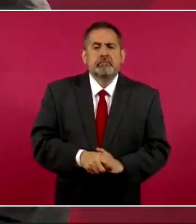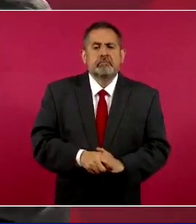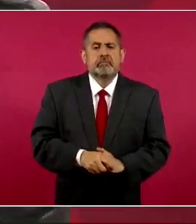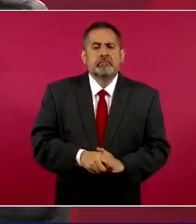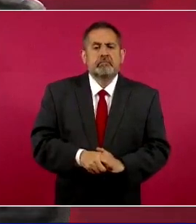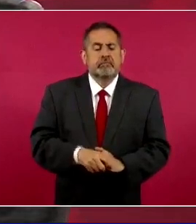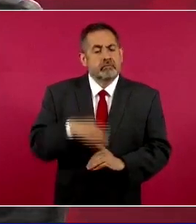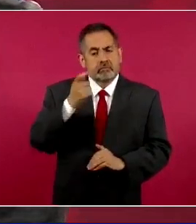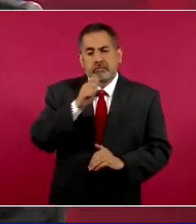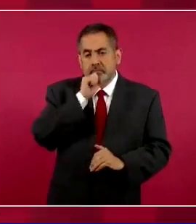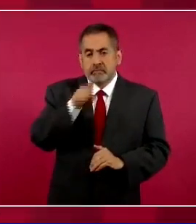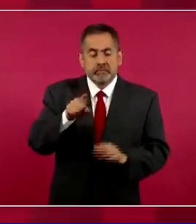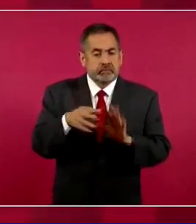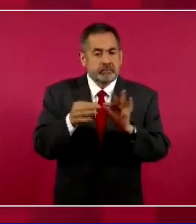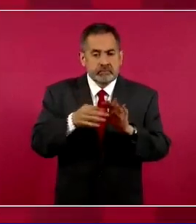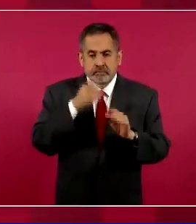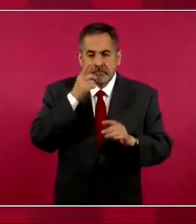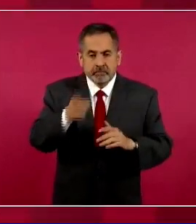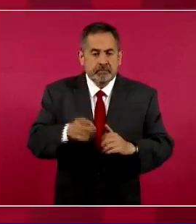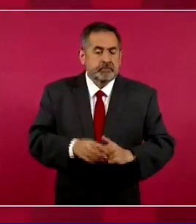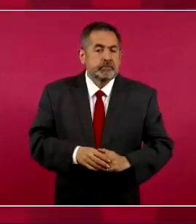Y esto también lo digo porque